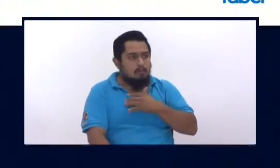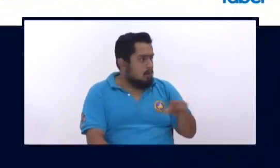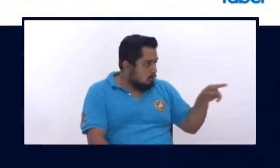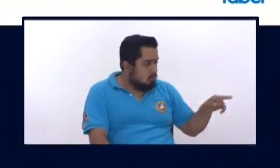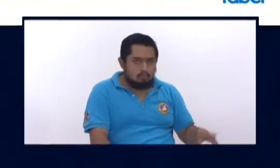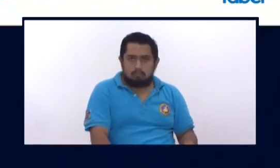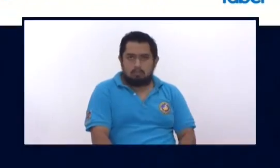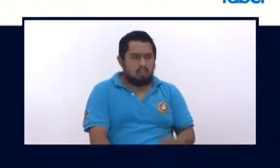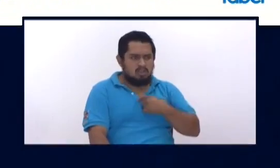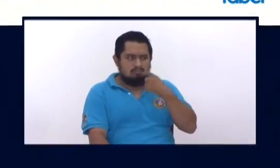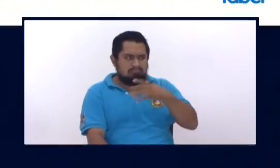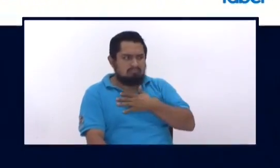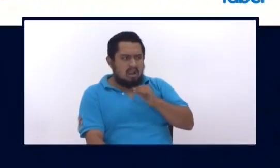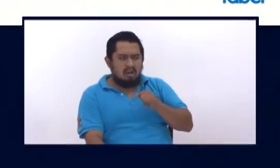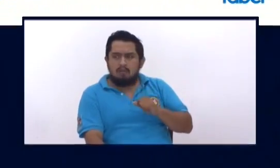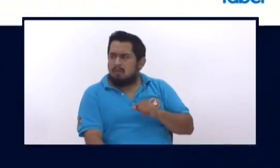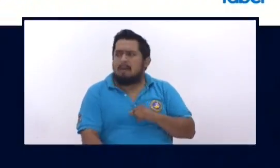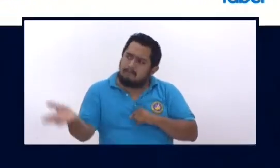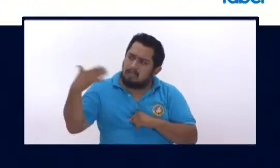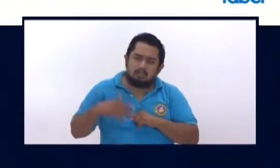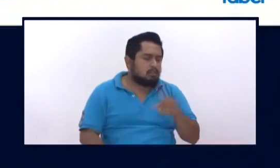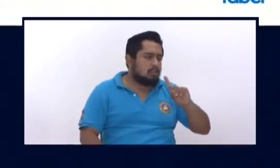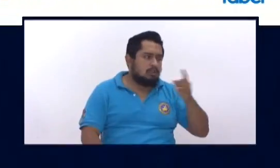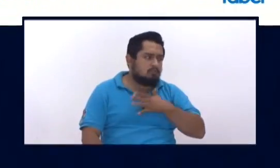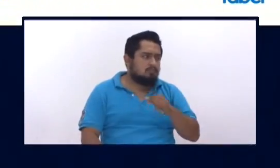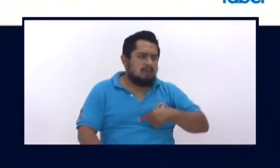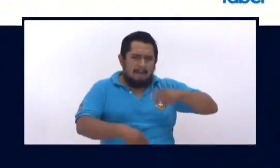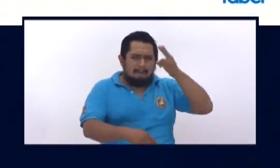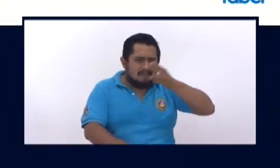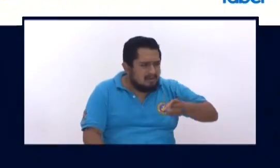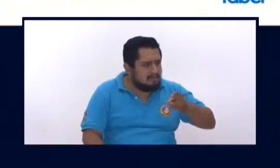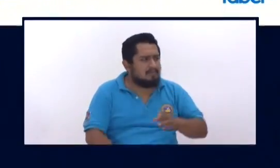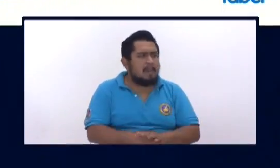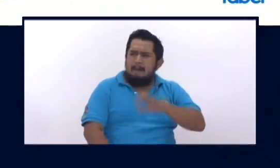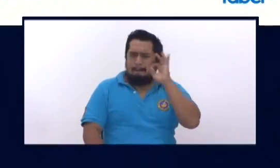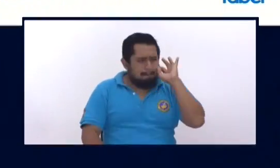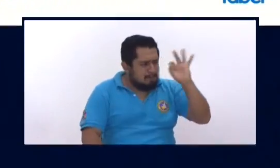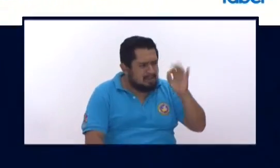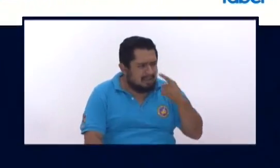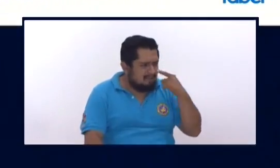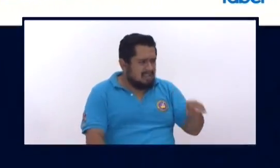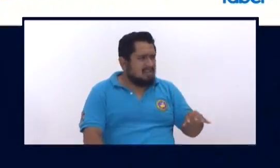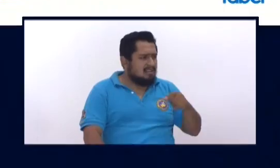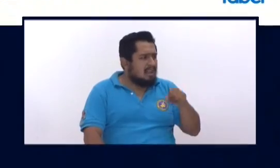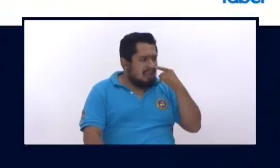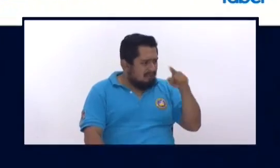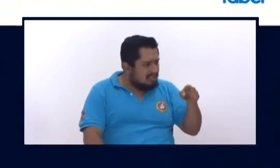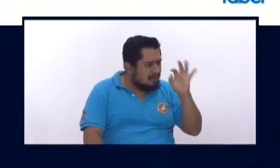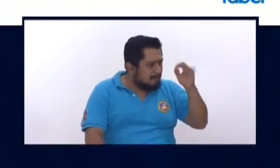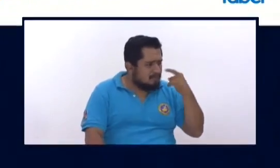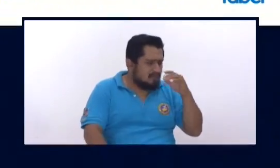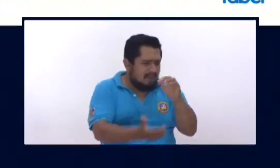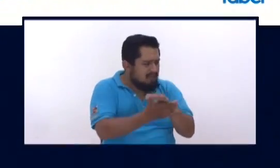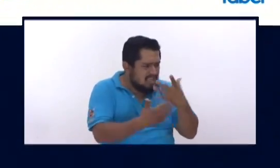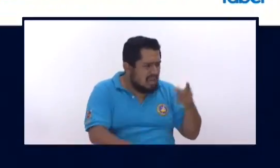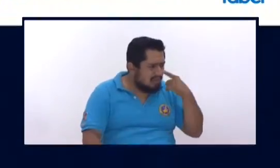viable o no toda la vida hemos discutido lo mismo historia y el exorcista 9 y para que se me case